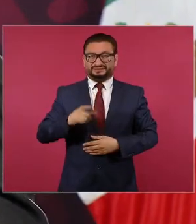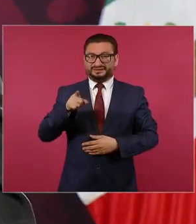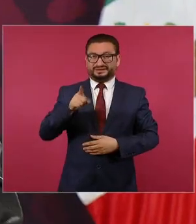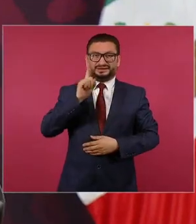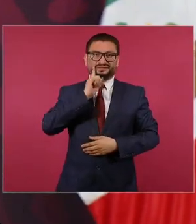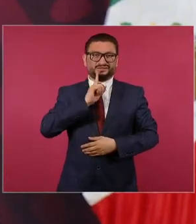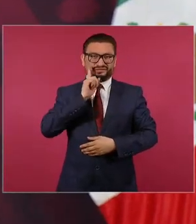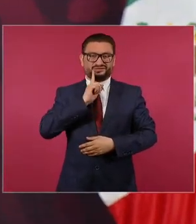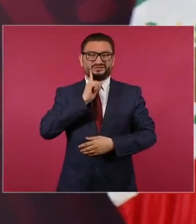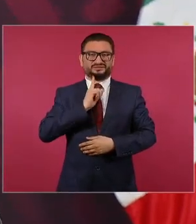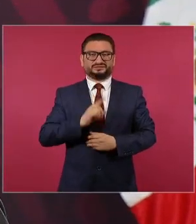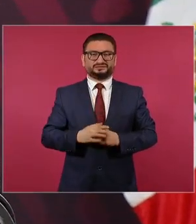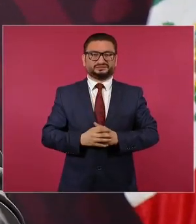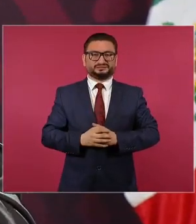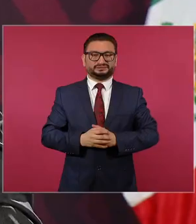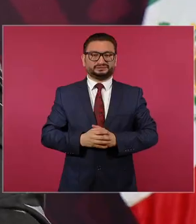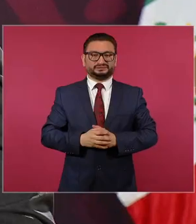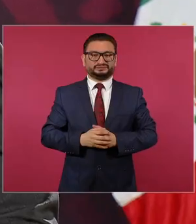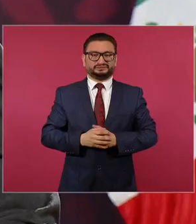de